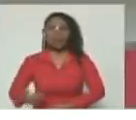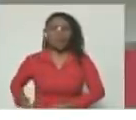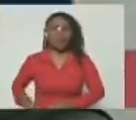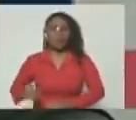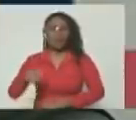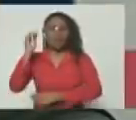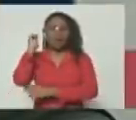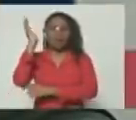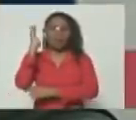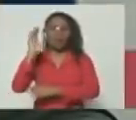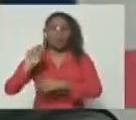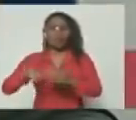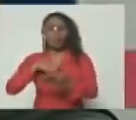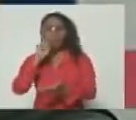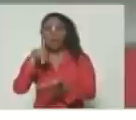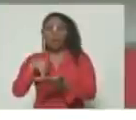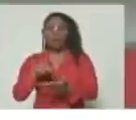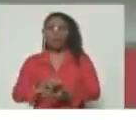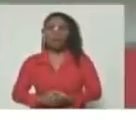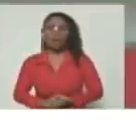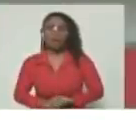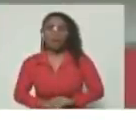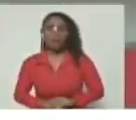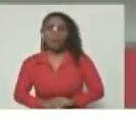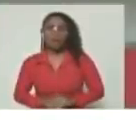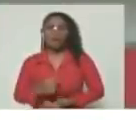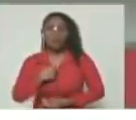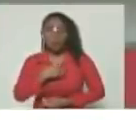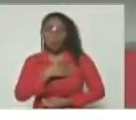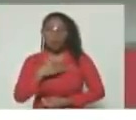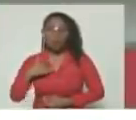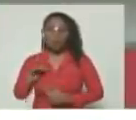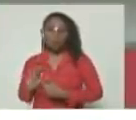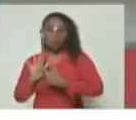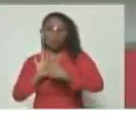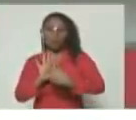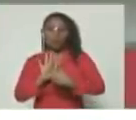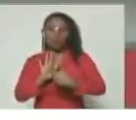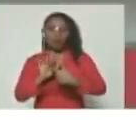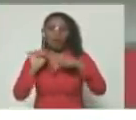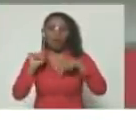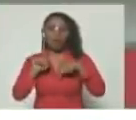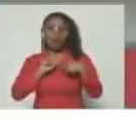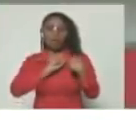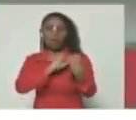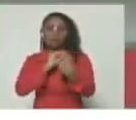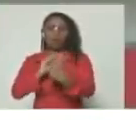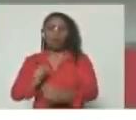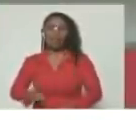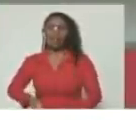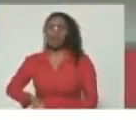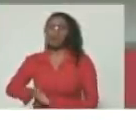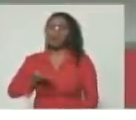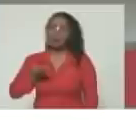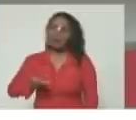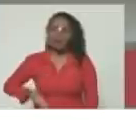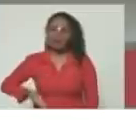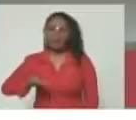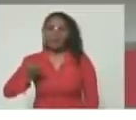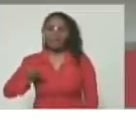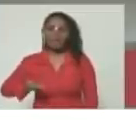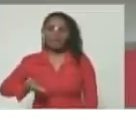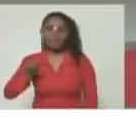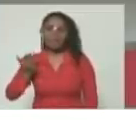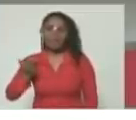Nacional, y así quiero señalarlo en este diálogo, es muy importante